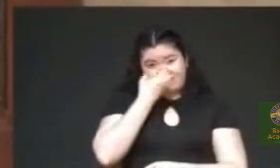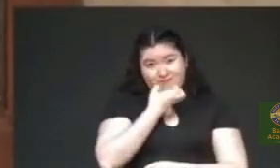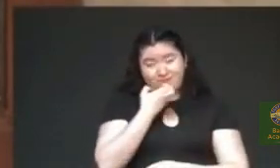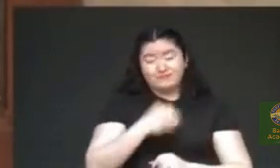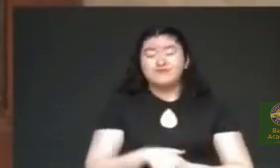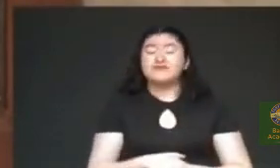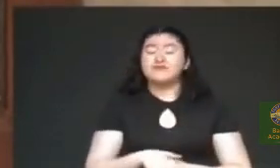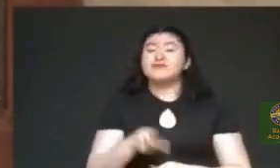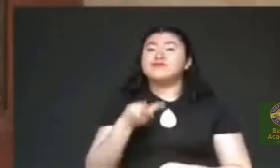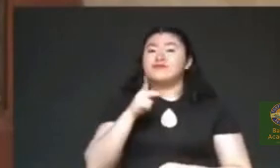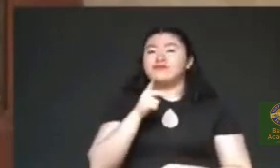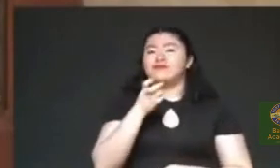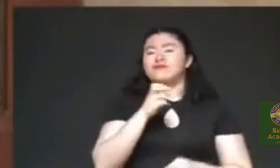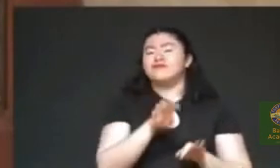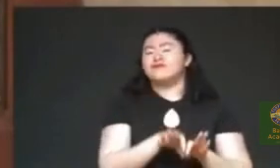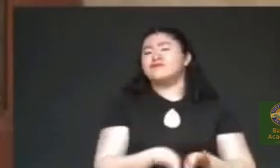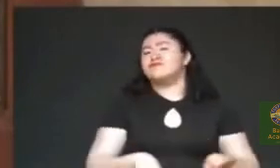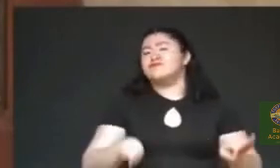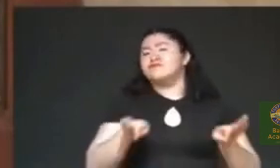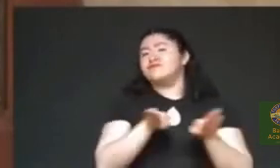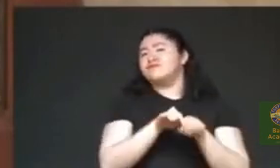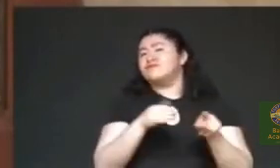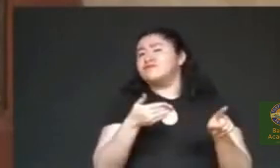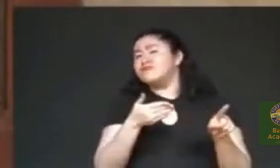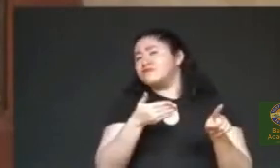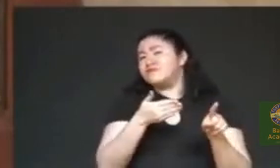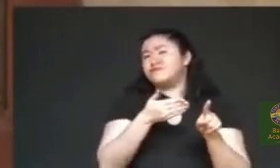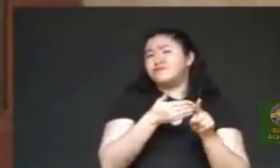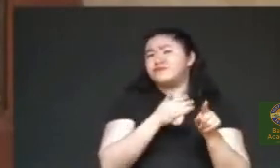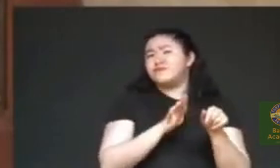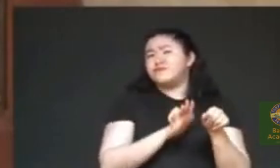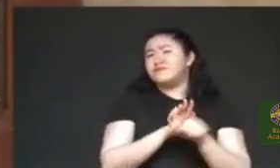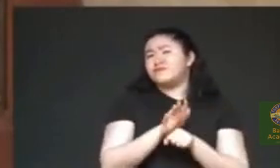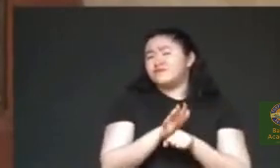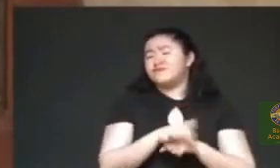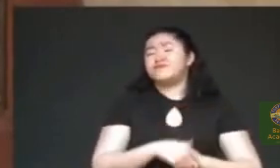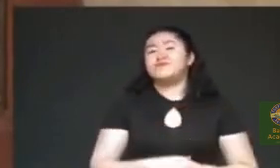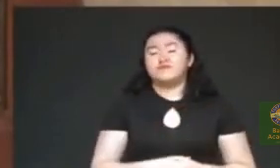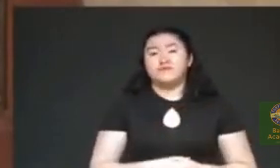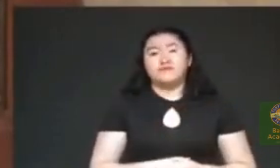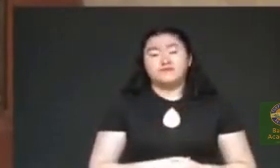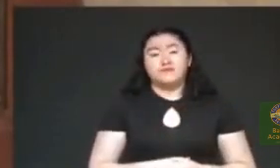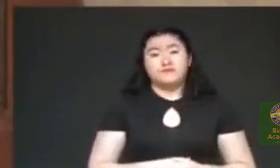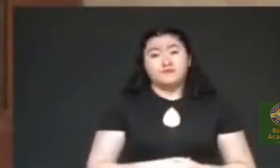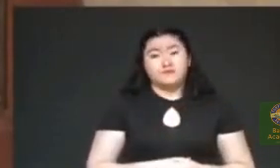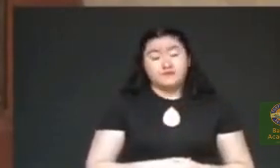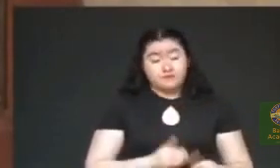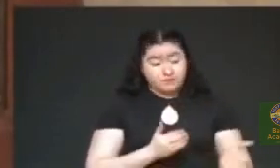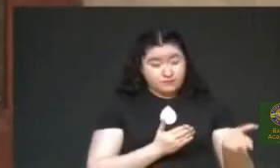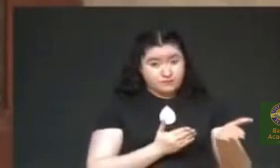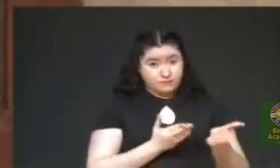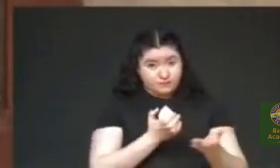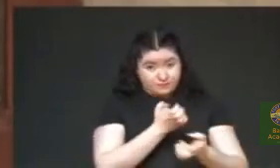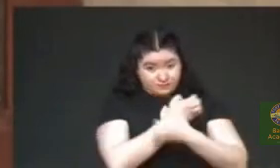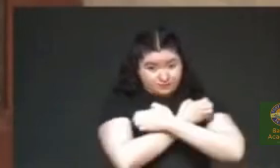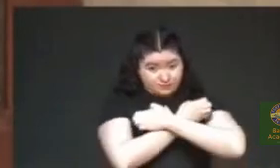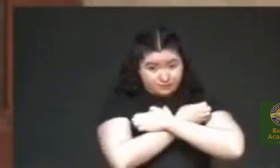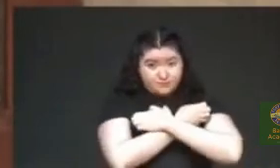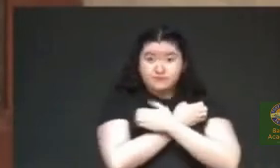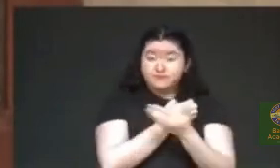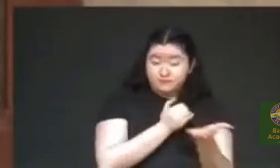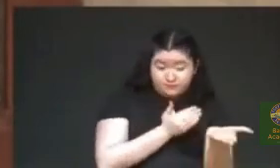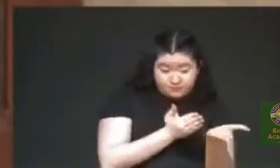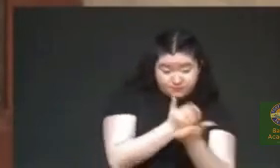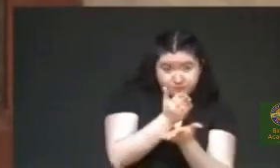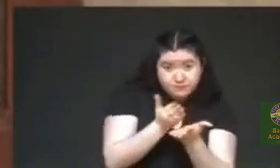caso, y ese es el acento que debemos de poner, el acceso a la educación, el servicio educativo, se seguirá